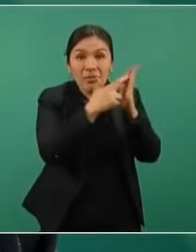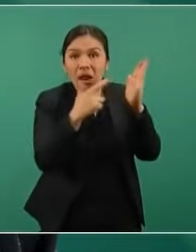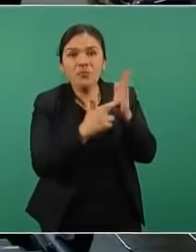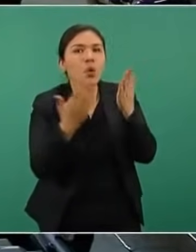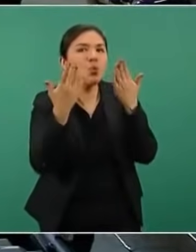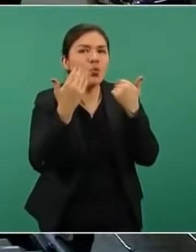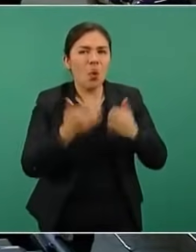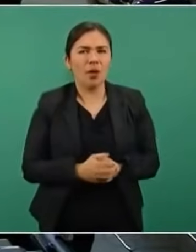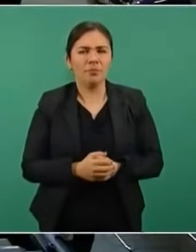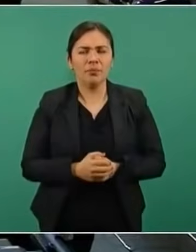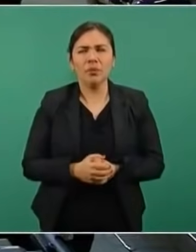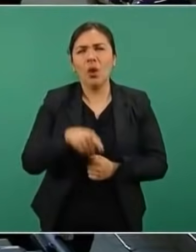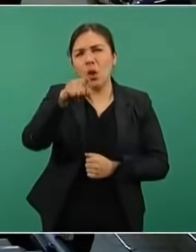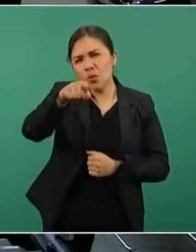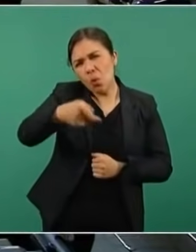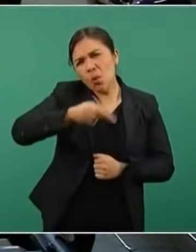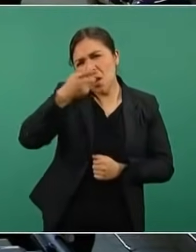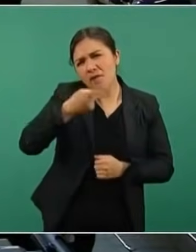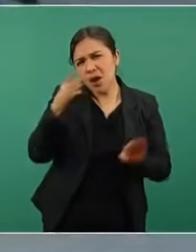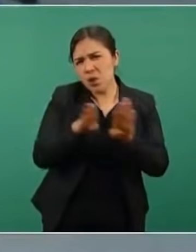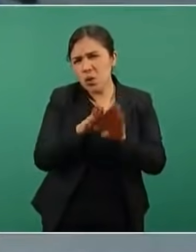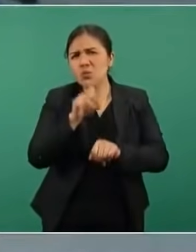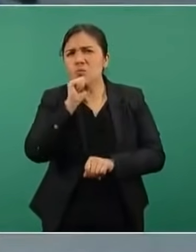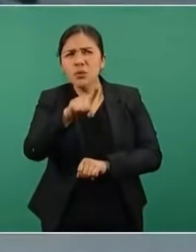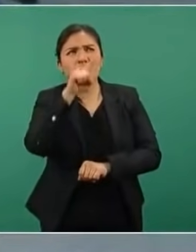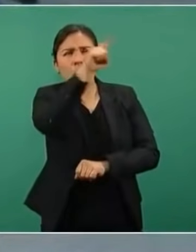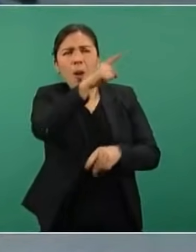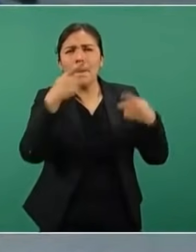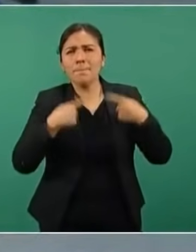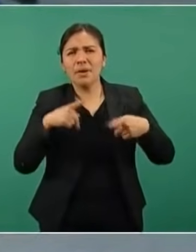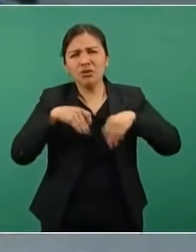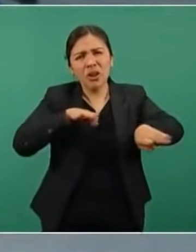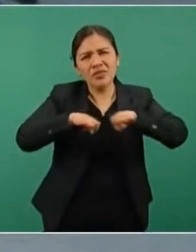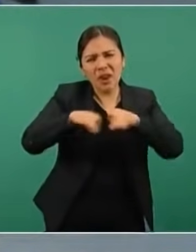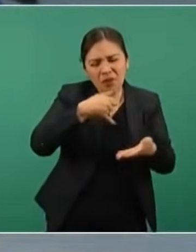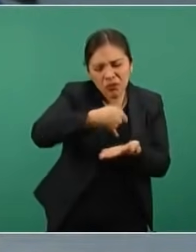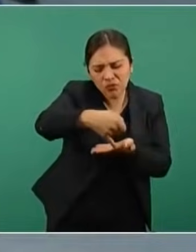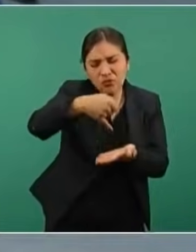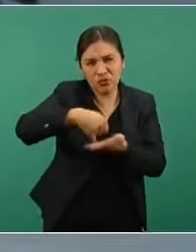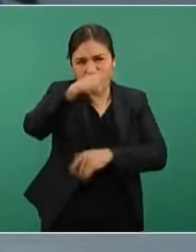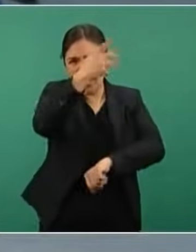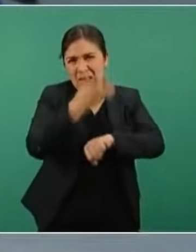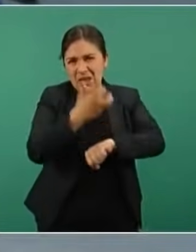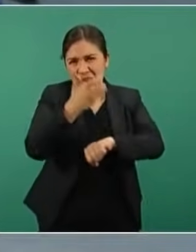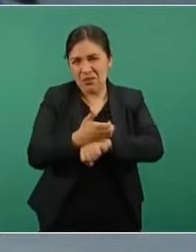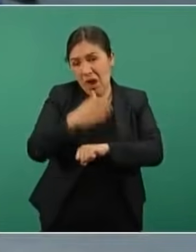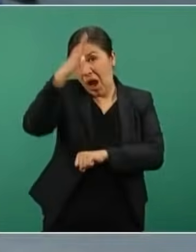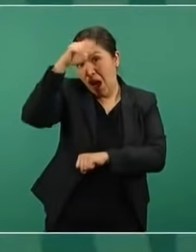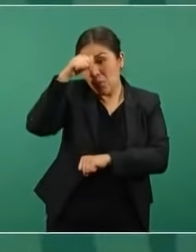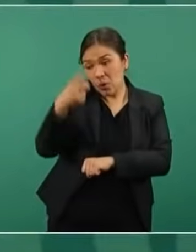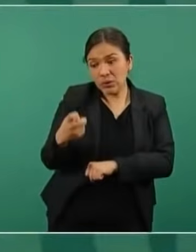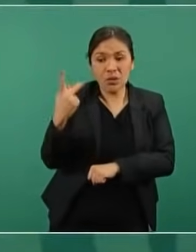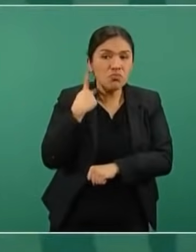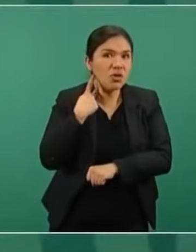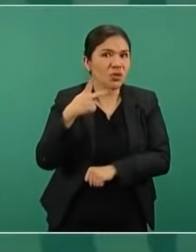de los productores estadounidenses que igualmente no están conformes con esta política? Pues puede